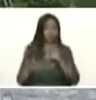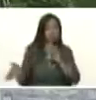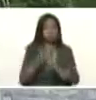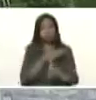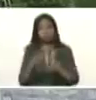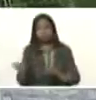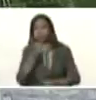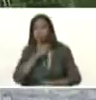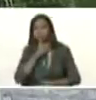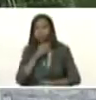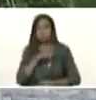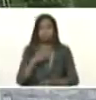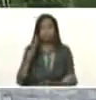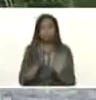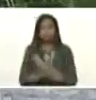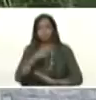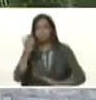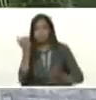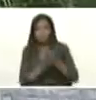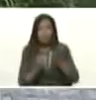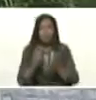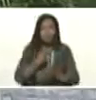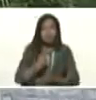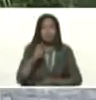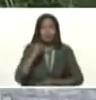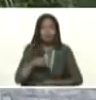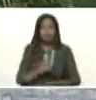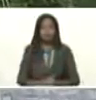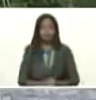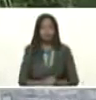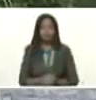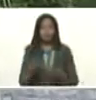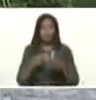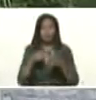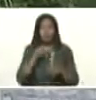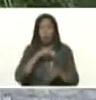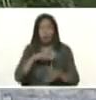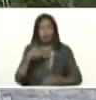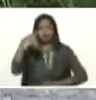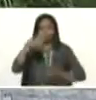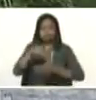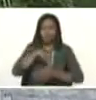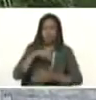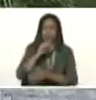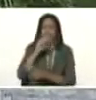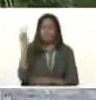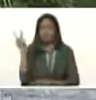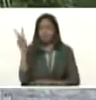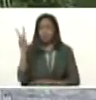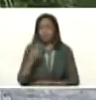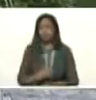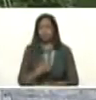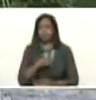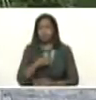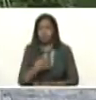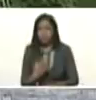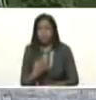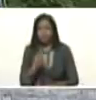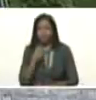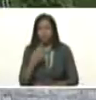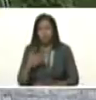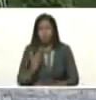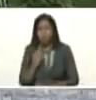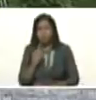agresiones, intentos de magnicidio, intentos de golpes de Estado. Y puedo decir que